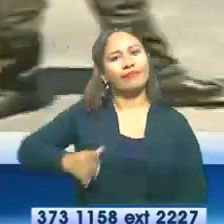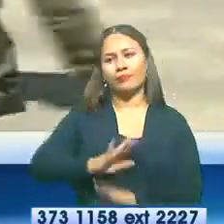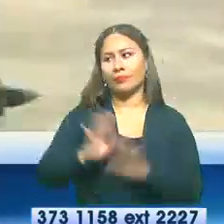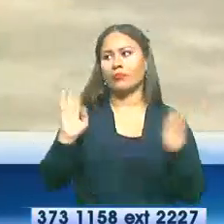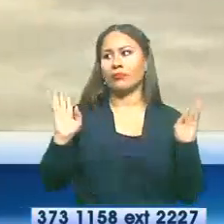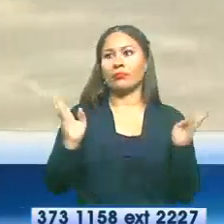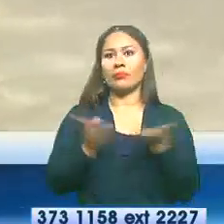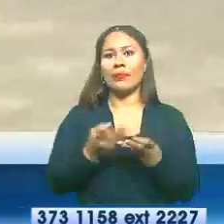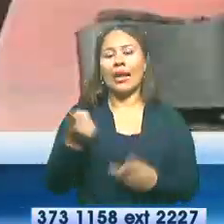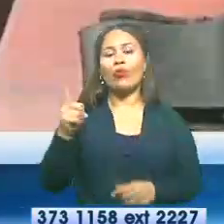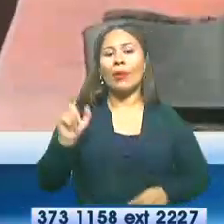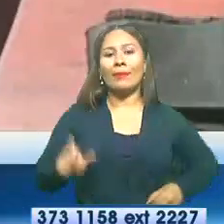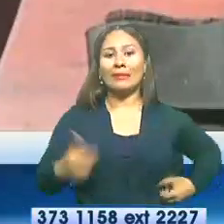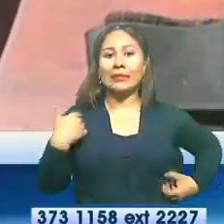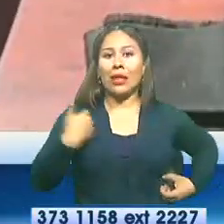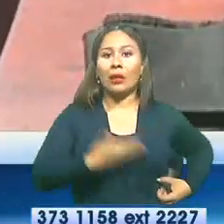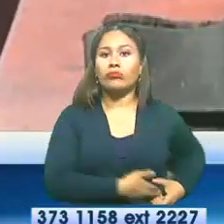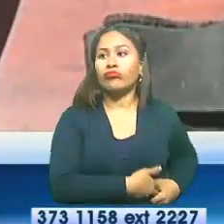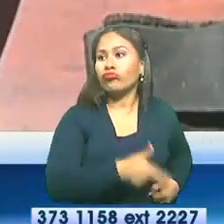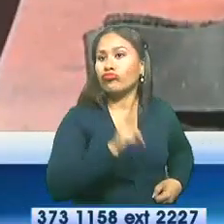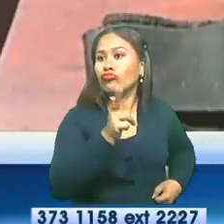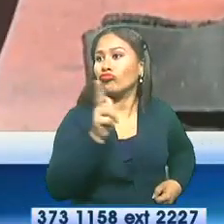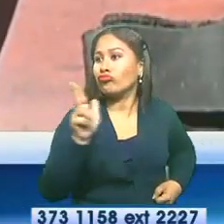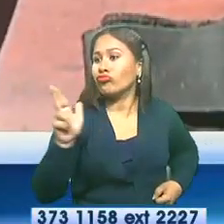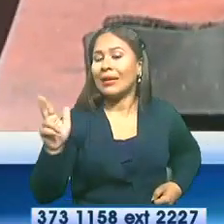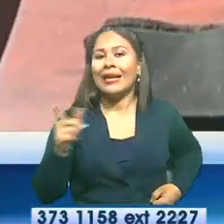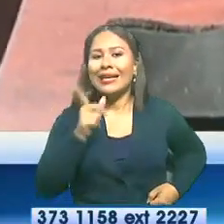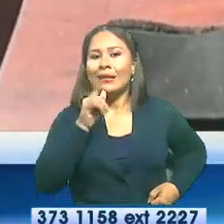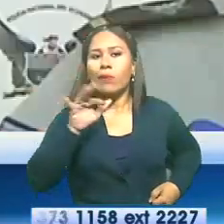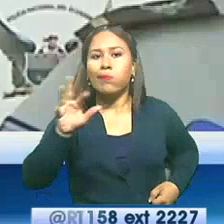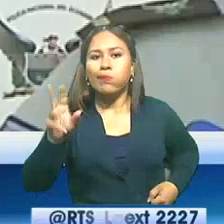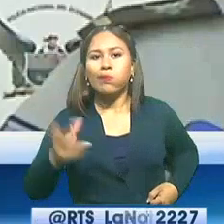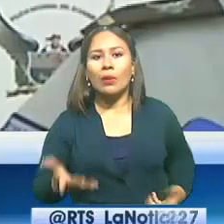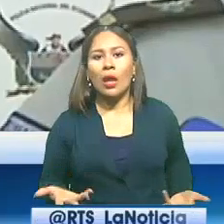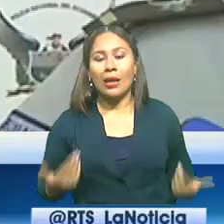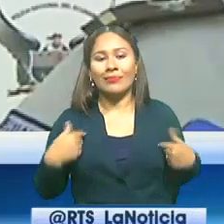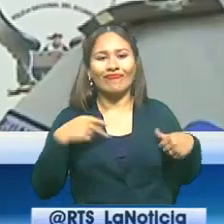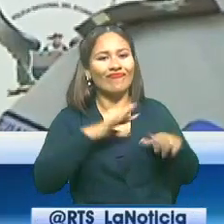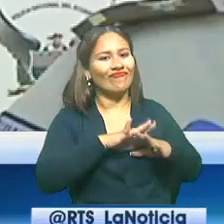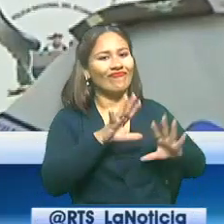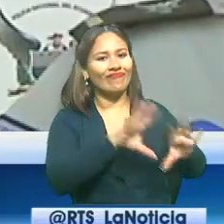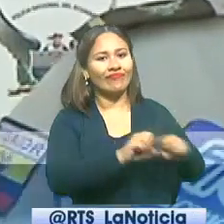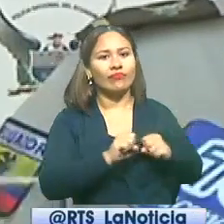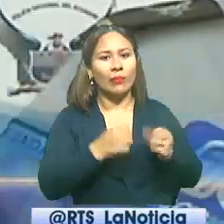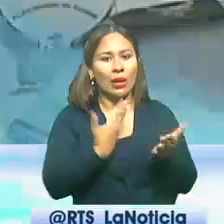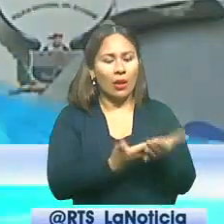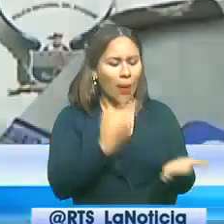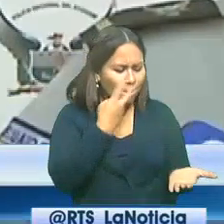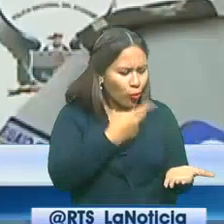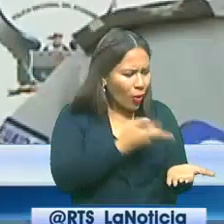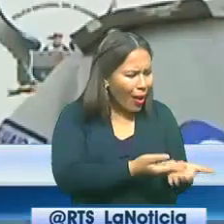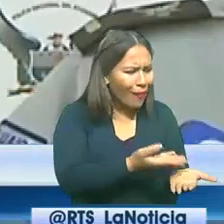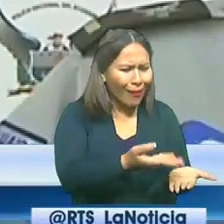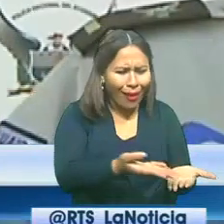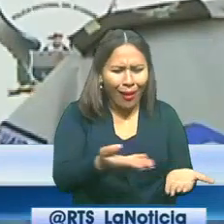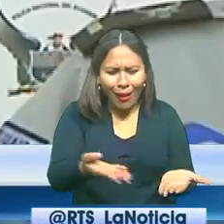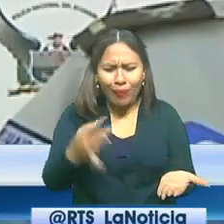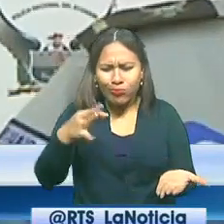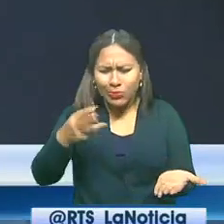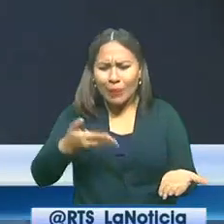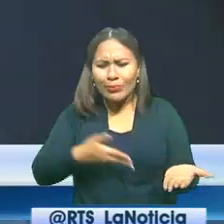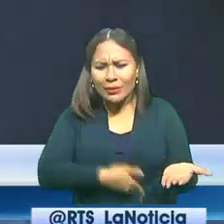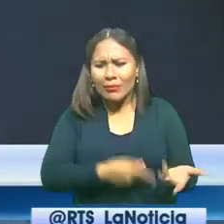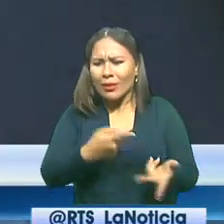ellos tenía un revólver con el que amenazaron supuestamente a los afectados. A los cuales se les encuentran las evidencias del robo y un arma de